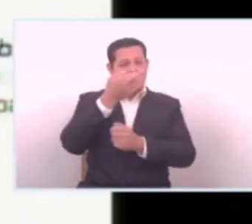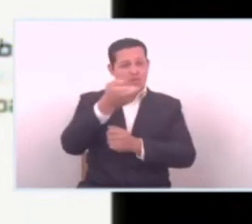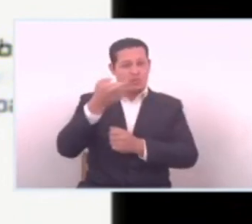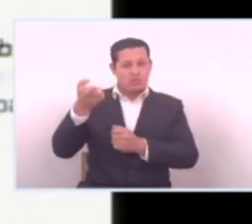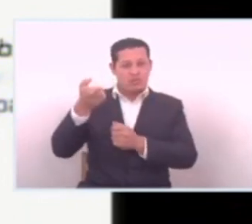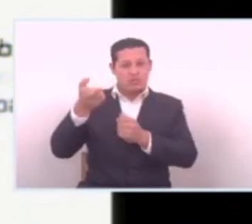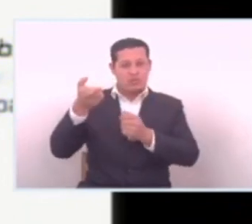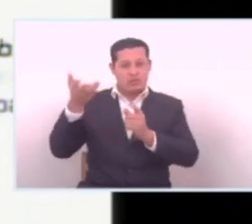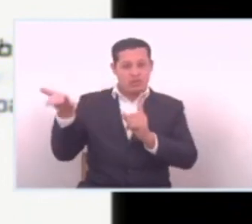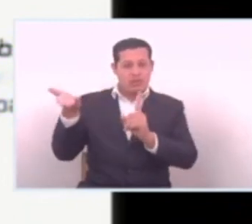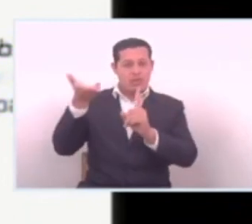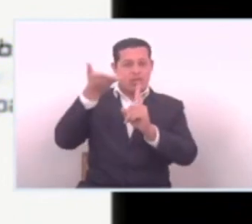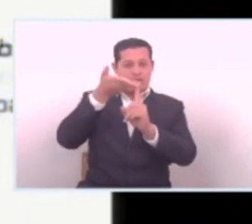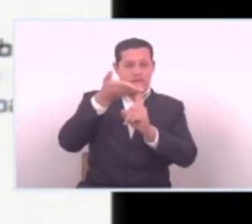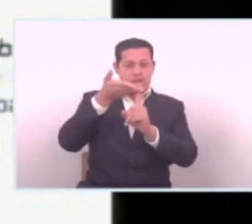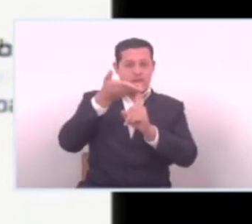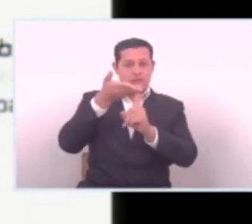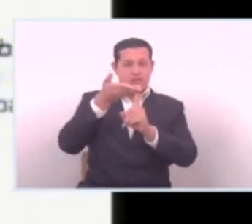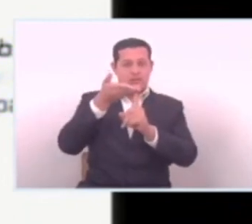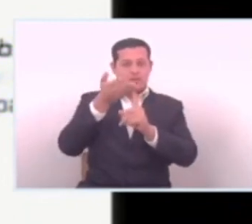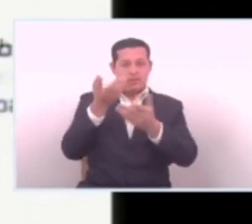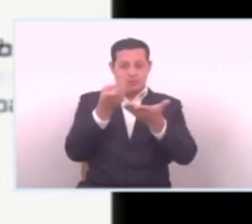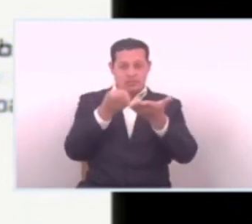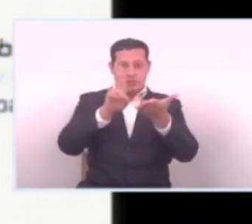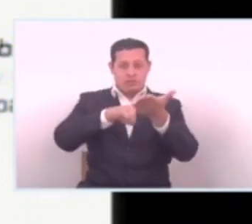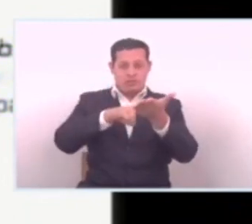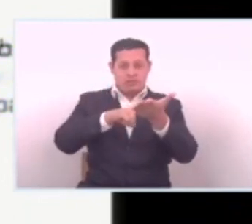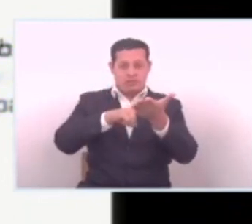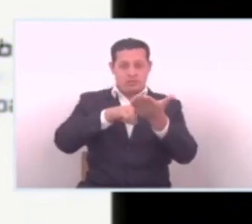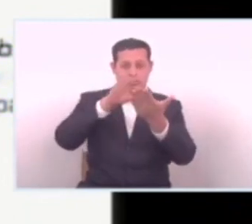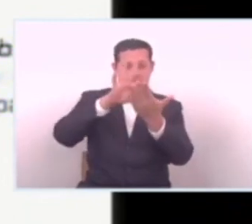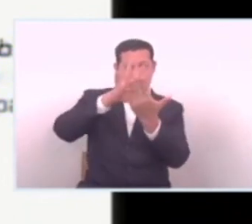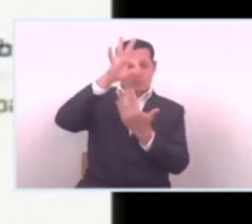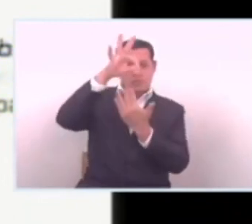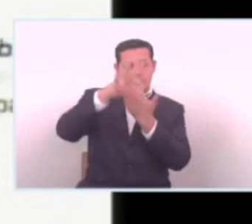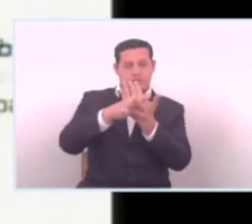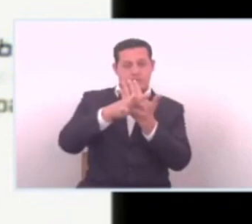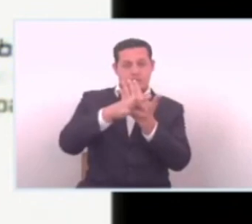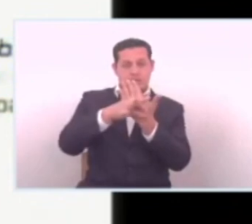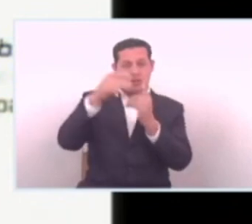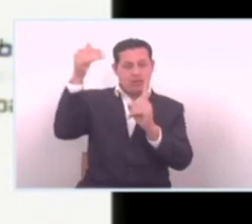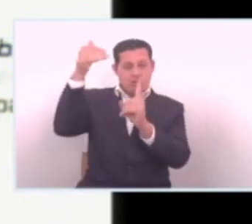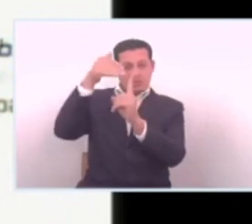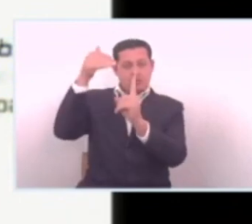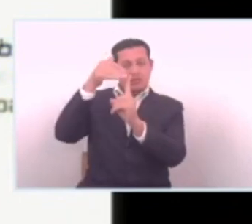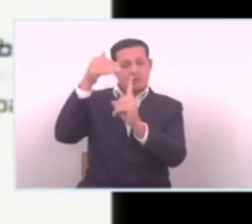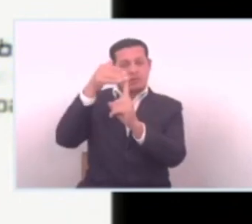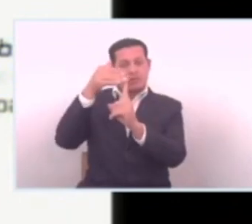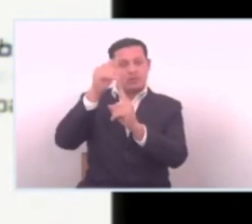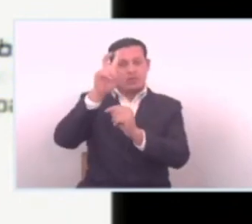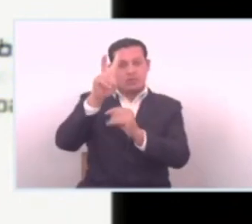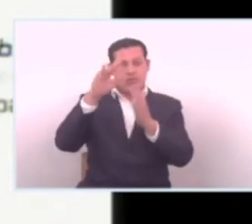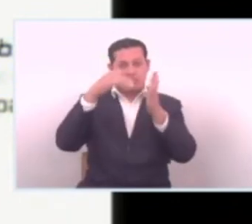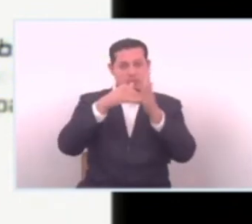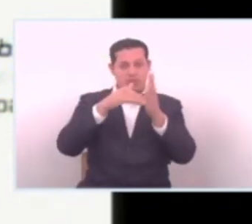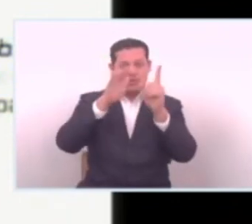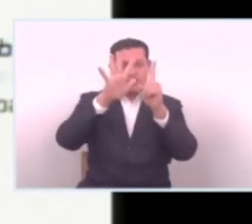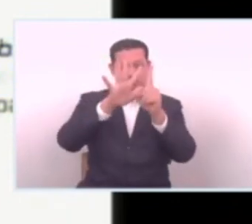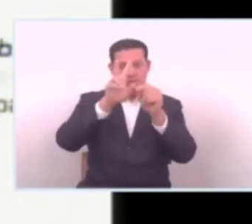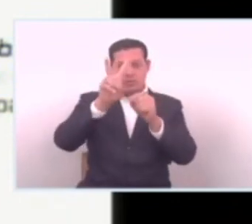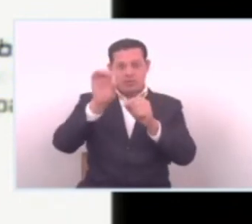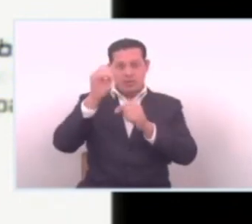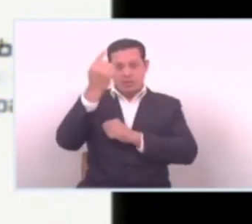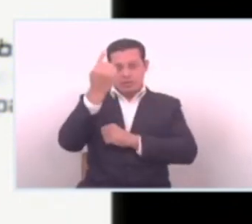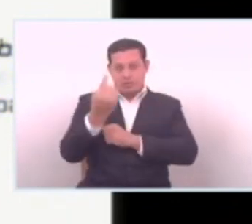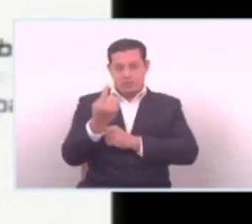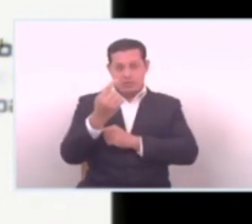pues destinados que han sido estimados para la en la planificación para capacitar a 2.620